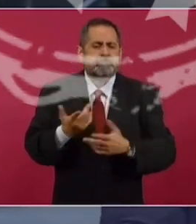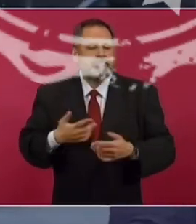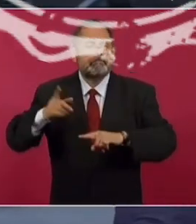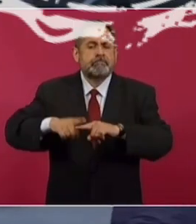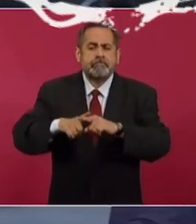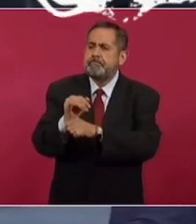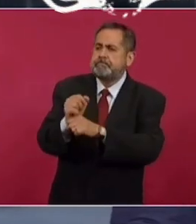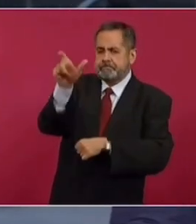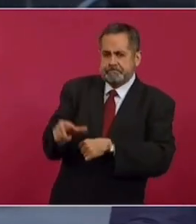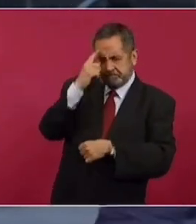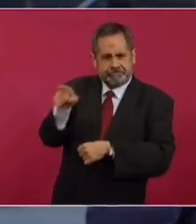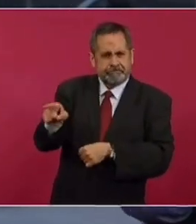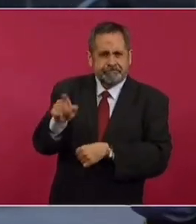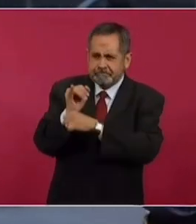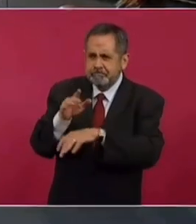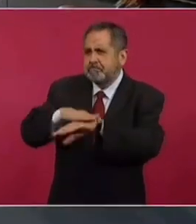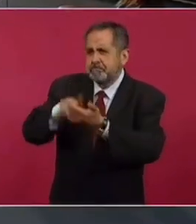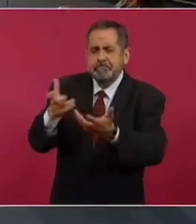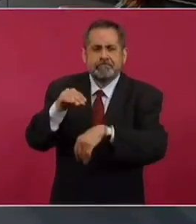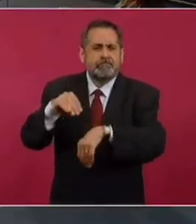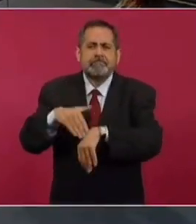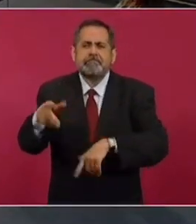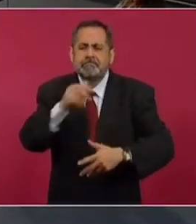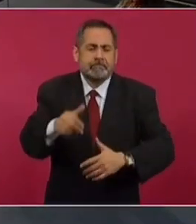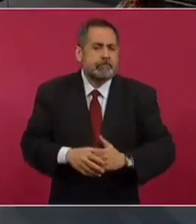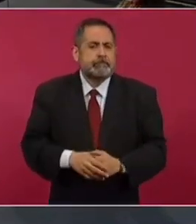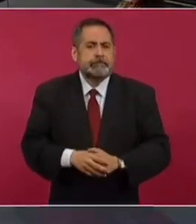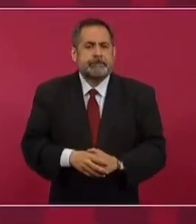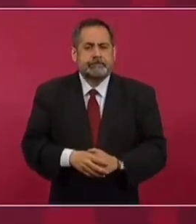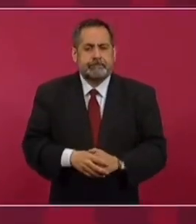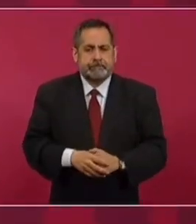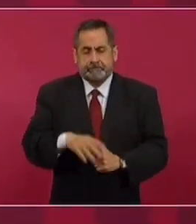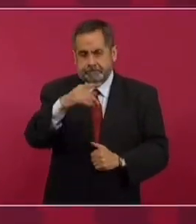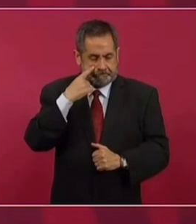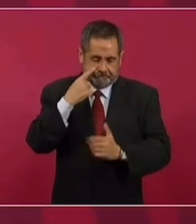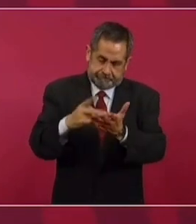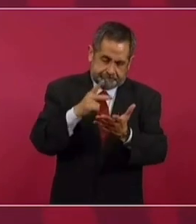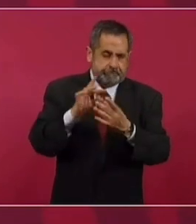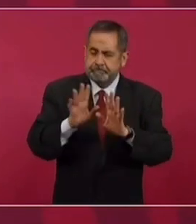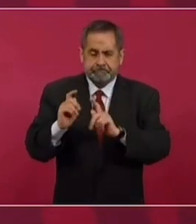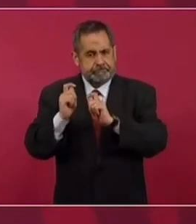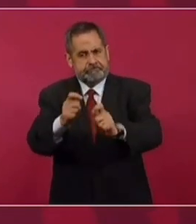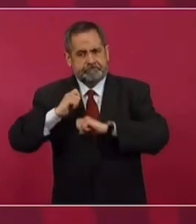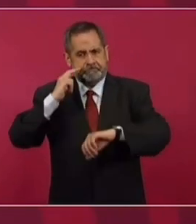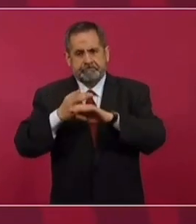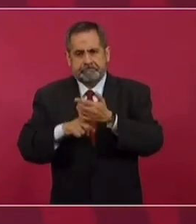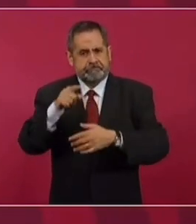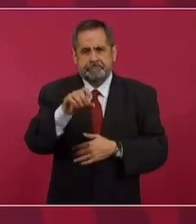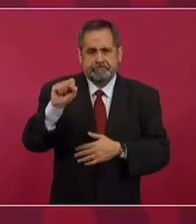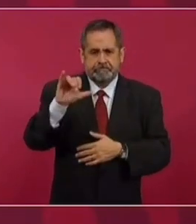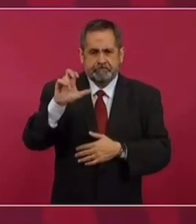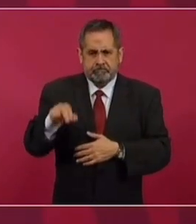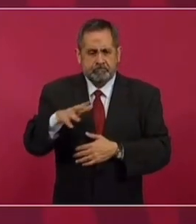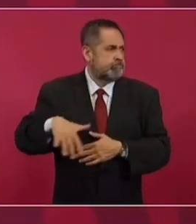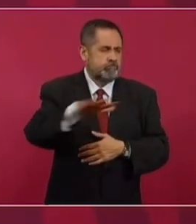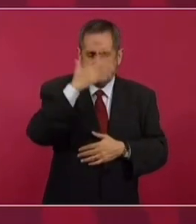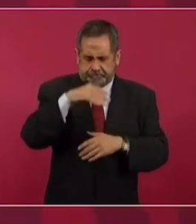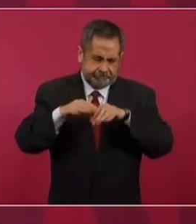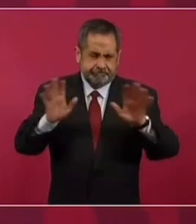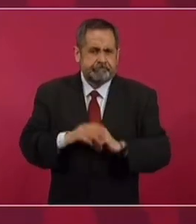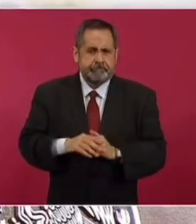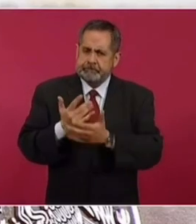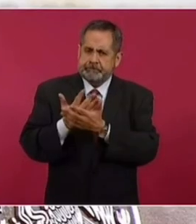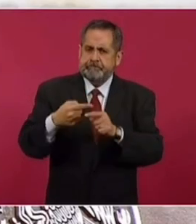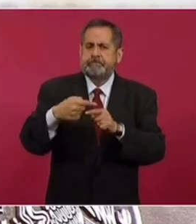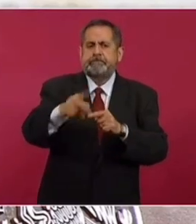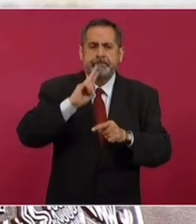¿Quién va a investigar al fiscal general de la República por estos hechos, presidente? Mire, este asunto, insisto, lo está viendo la Suprema Corte, como es de dominio público. Y hay